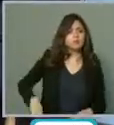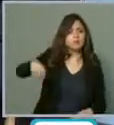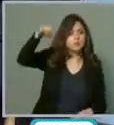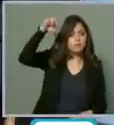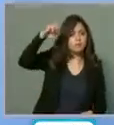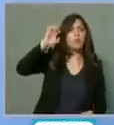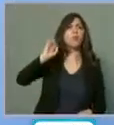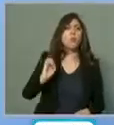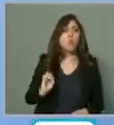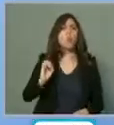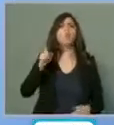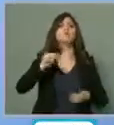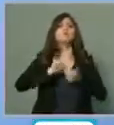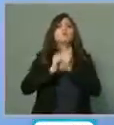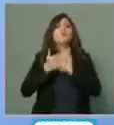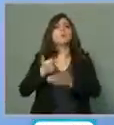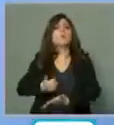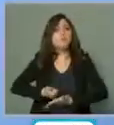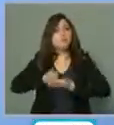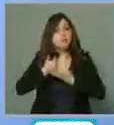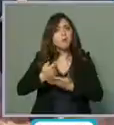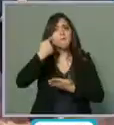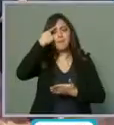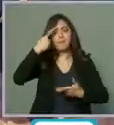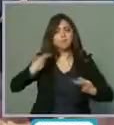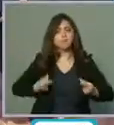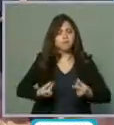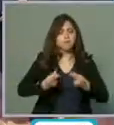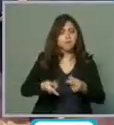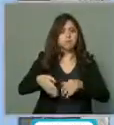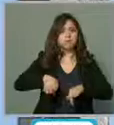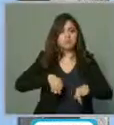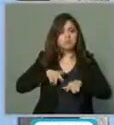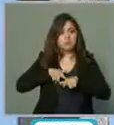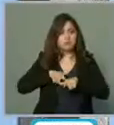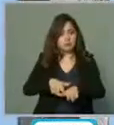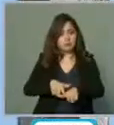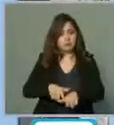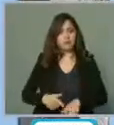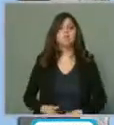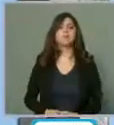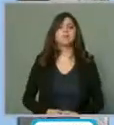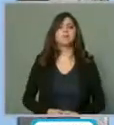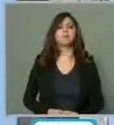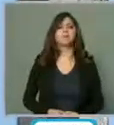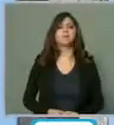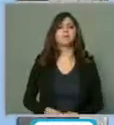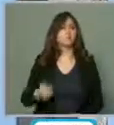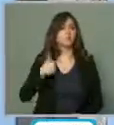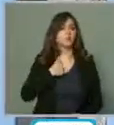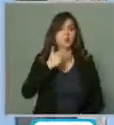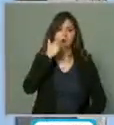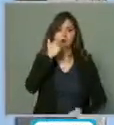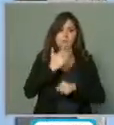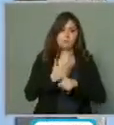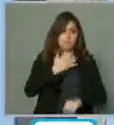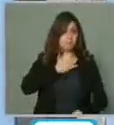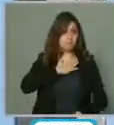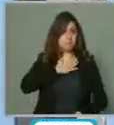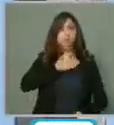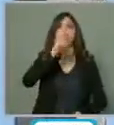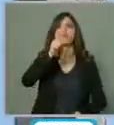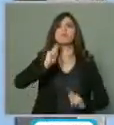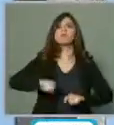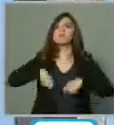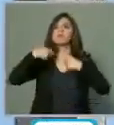O igual también el mantenerlos como ágiles mentales. sí, Claro. es un compromiso personal, ¿sí? No puedes echarle la responsabilidad a nadie más. Por